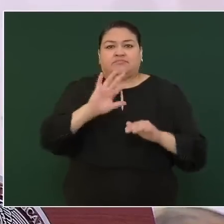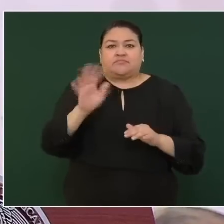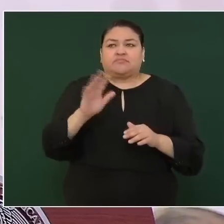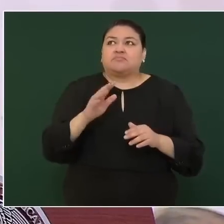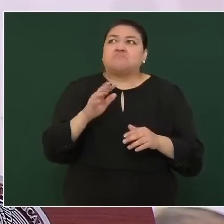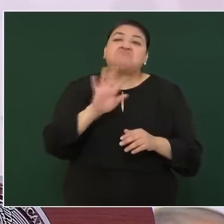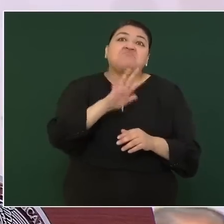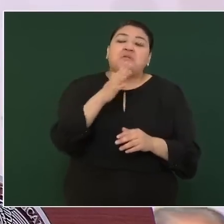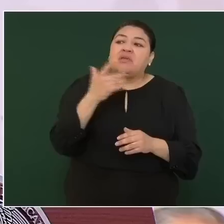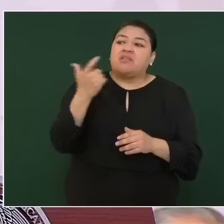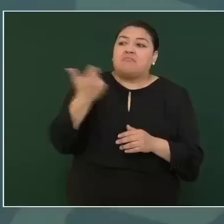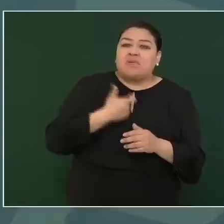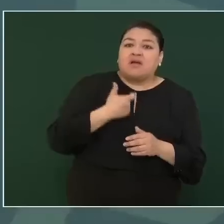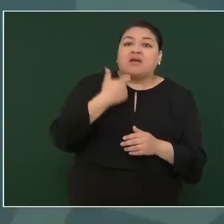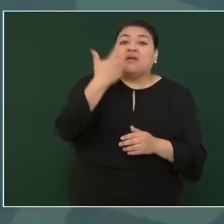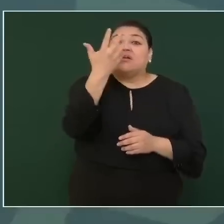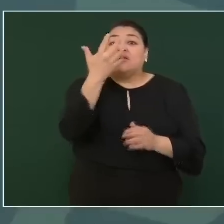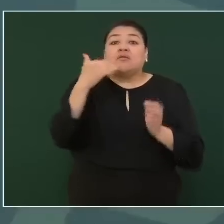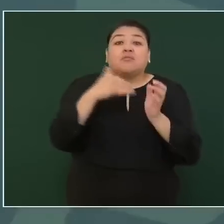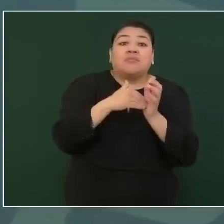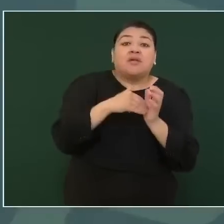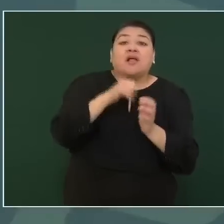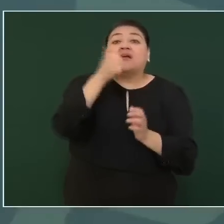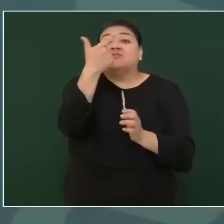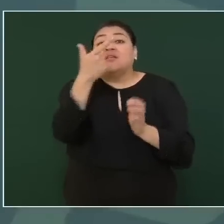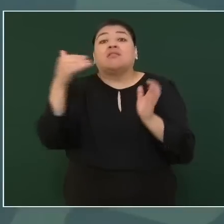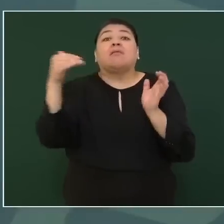entre 5 y 7 mil dólares persona.